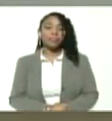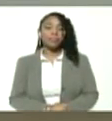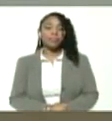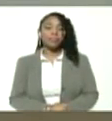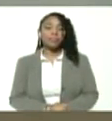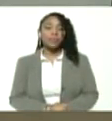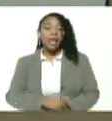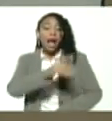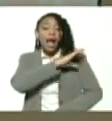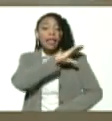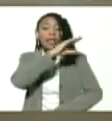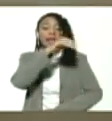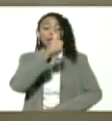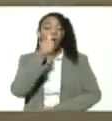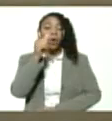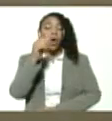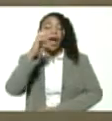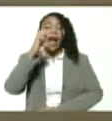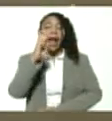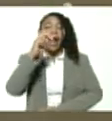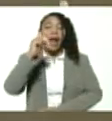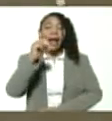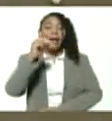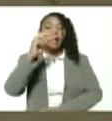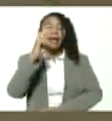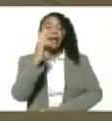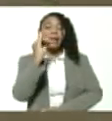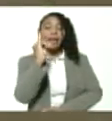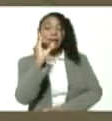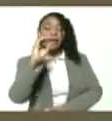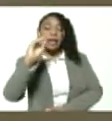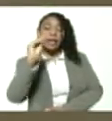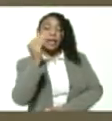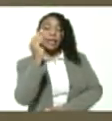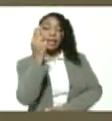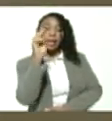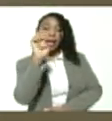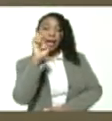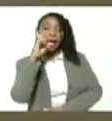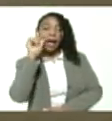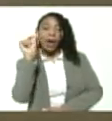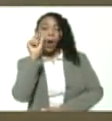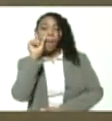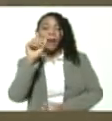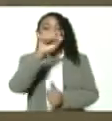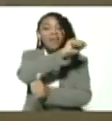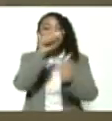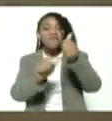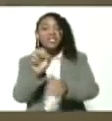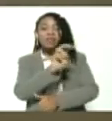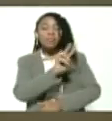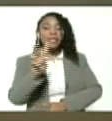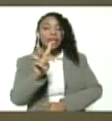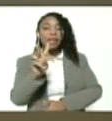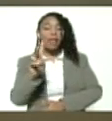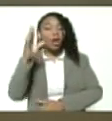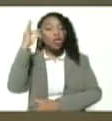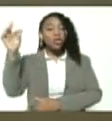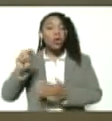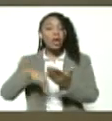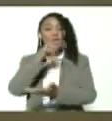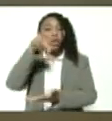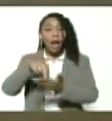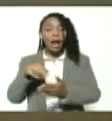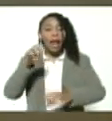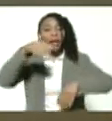El rector Enrique Márquez se encuentra a mi derecha como vicepresidente del Consejo Nacional